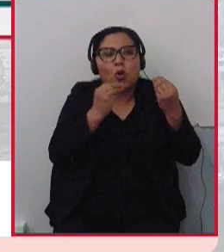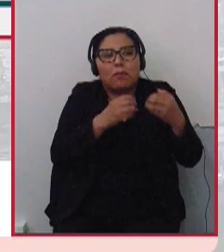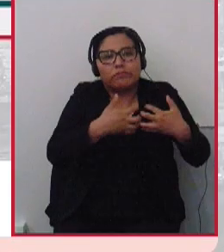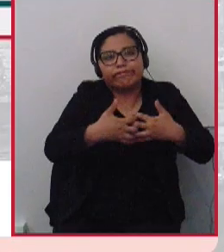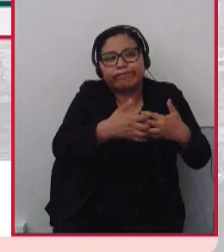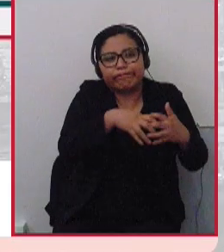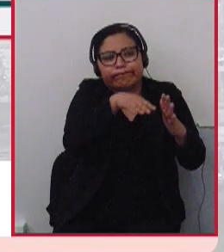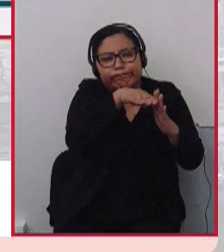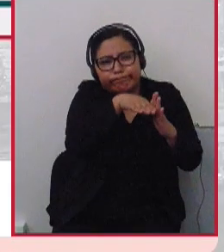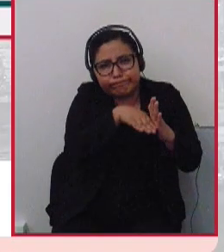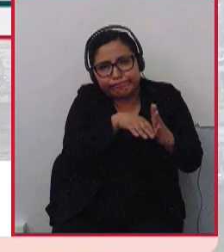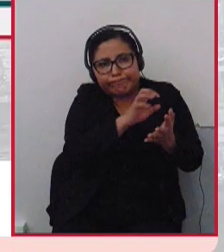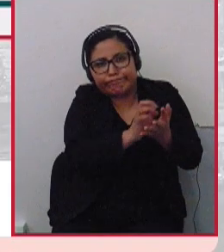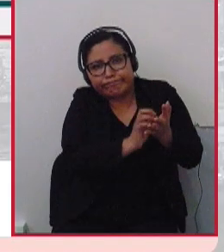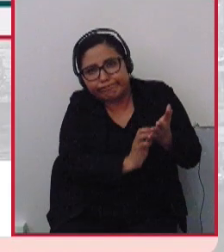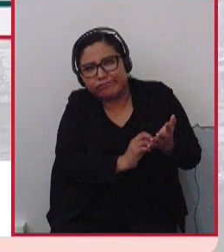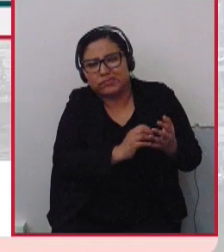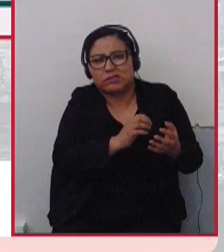equipos.